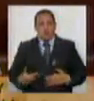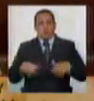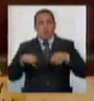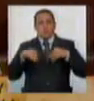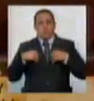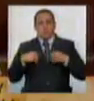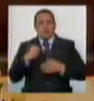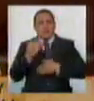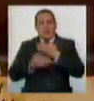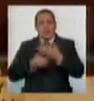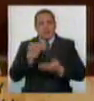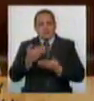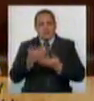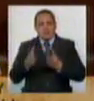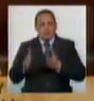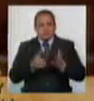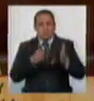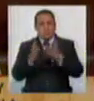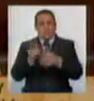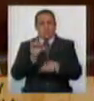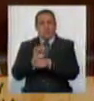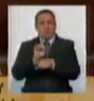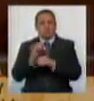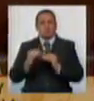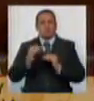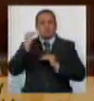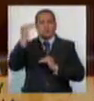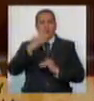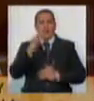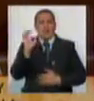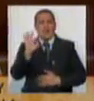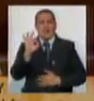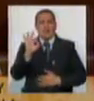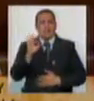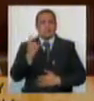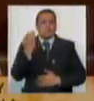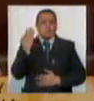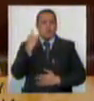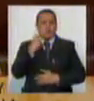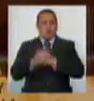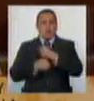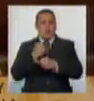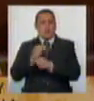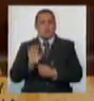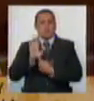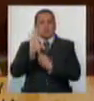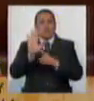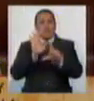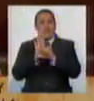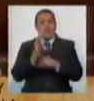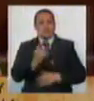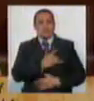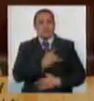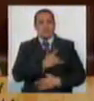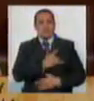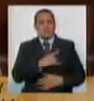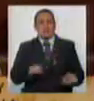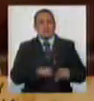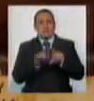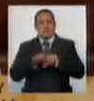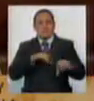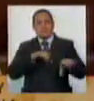rector para avanzar hacia la educación superior de calidad. Hace un año se promulgó la Ley Universitaria y se creó